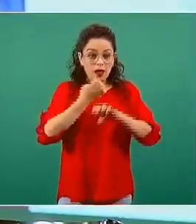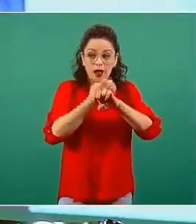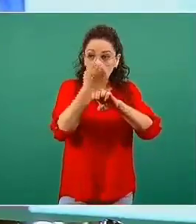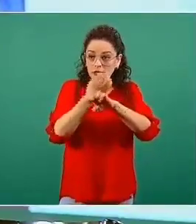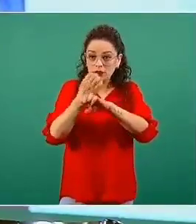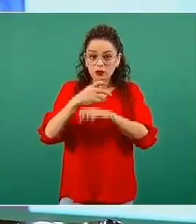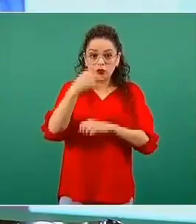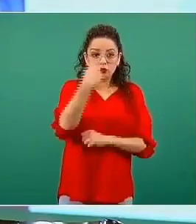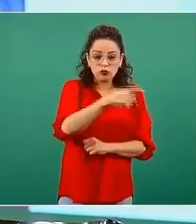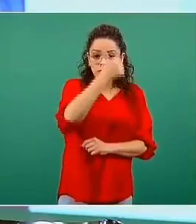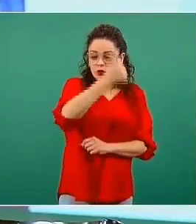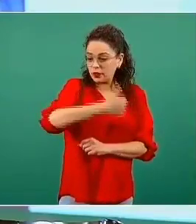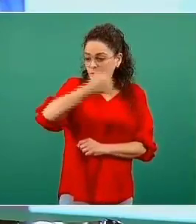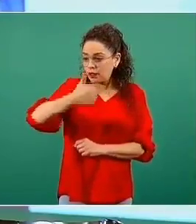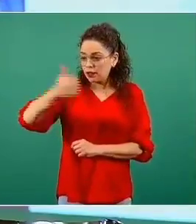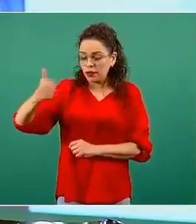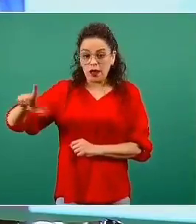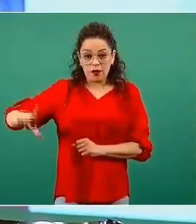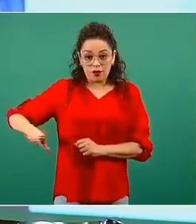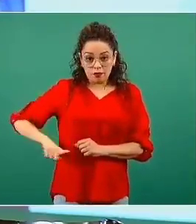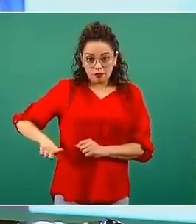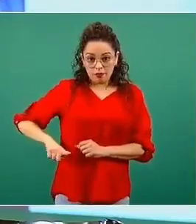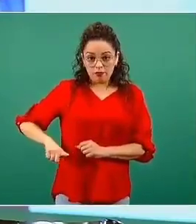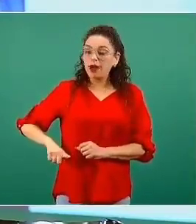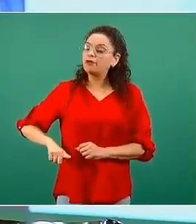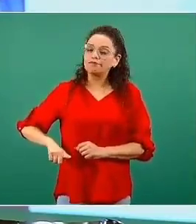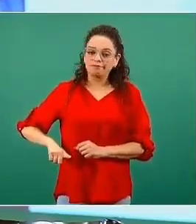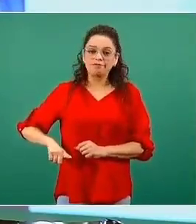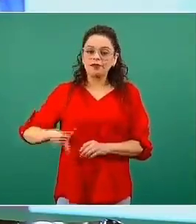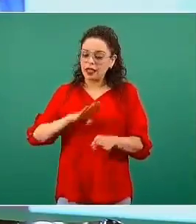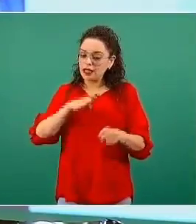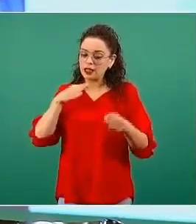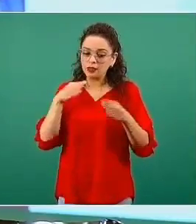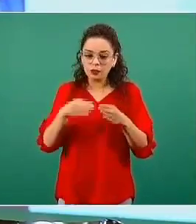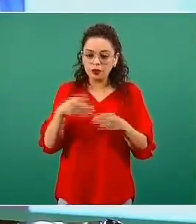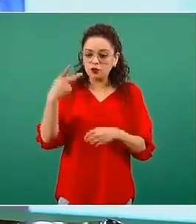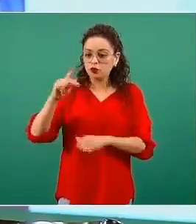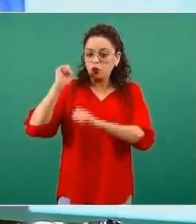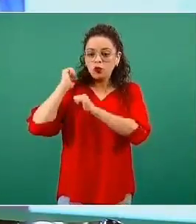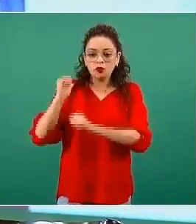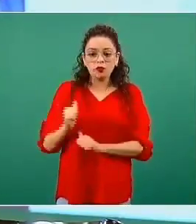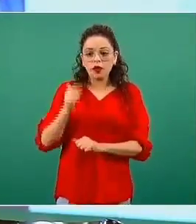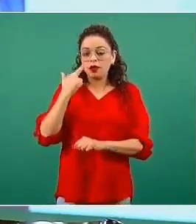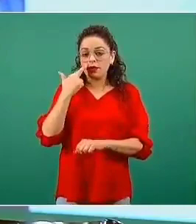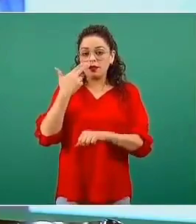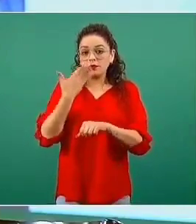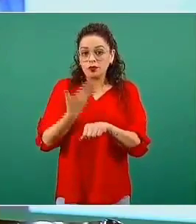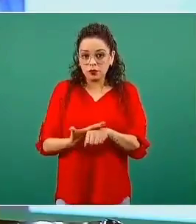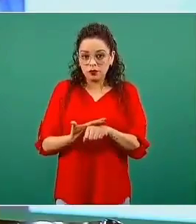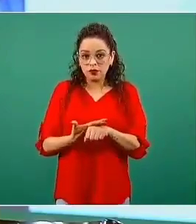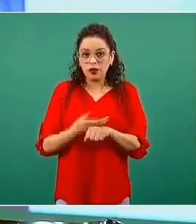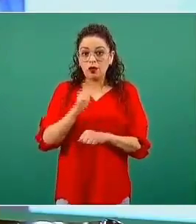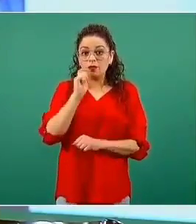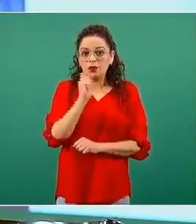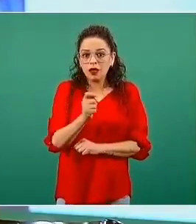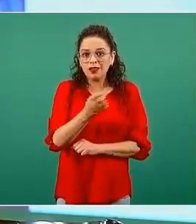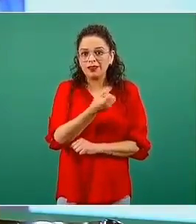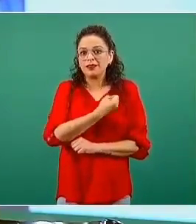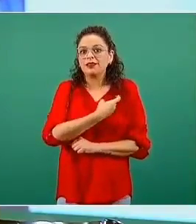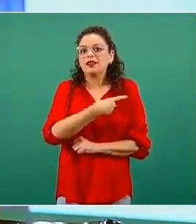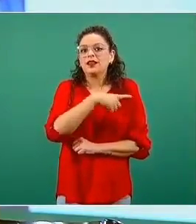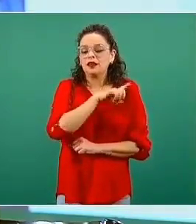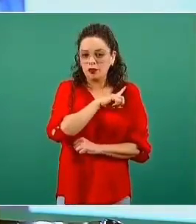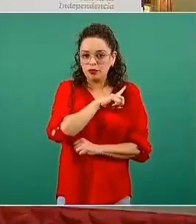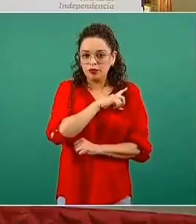sus gobiernos, tienen una responsabilidad específica como autoridades sanitarias. Entonces, mucha